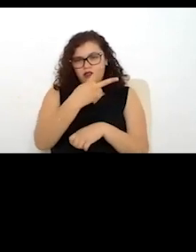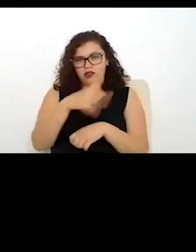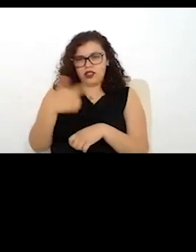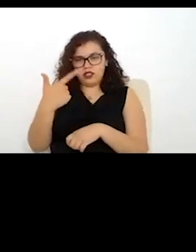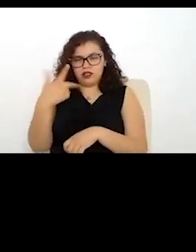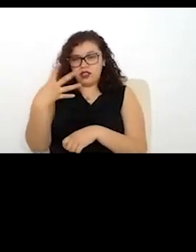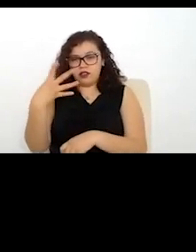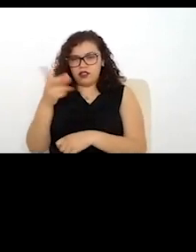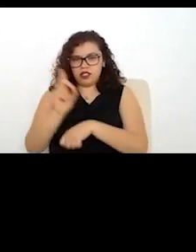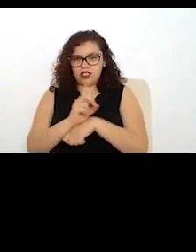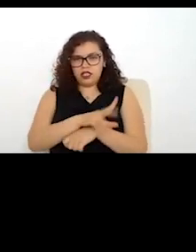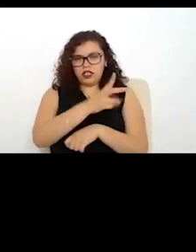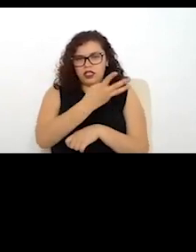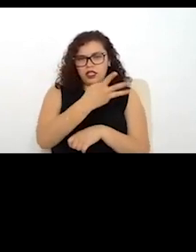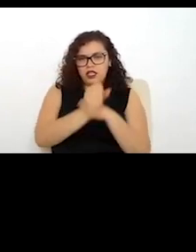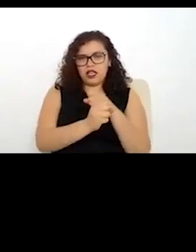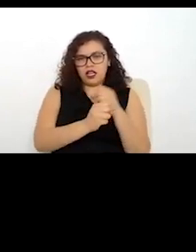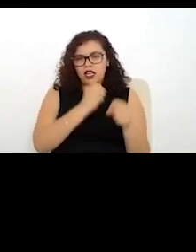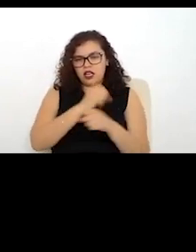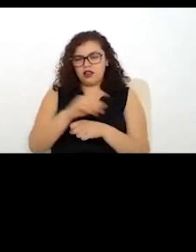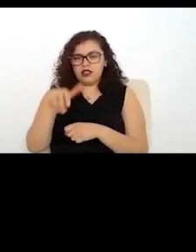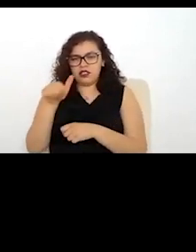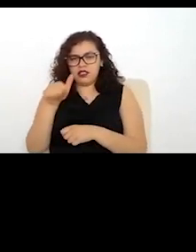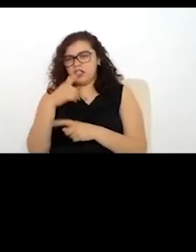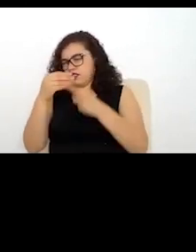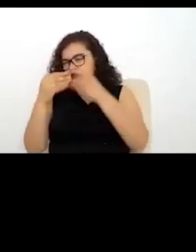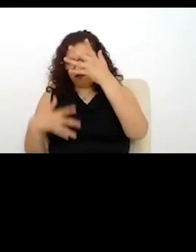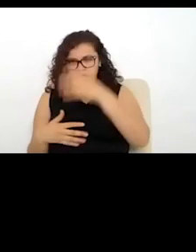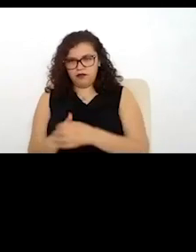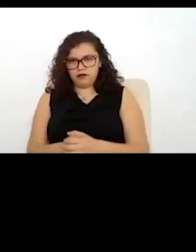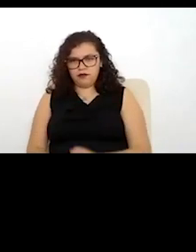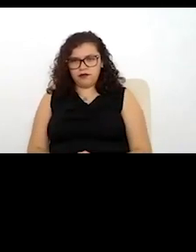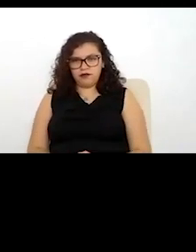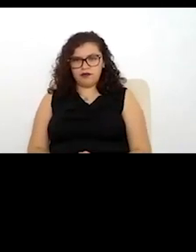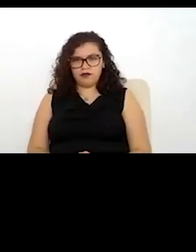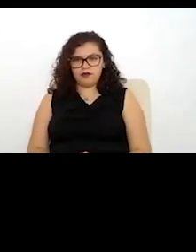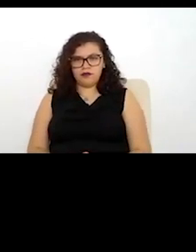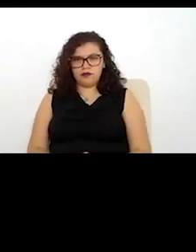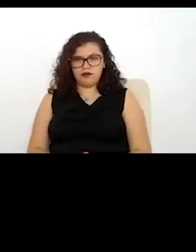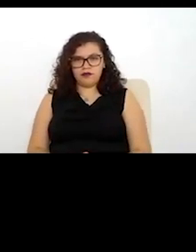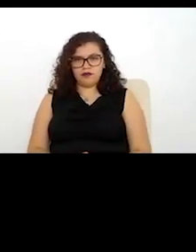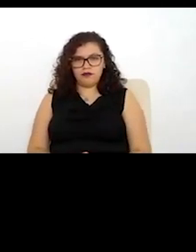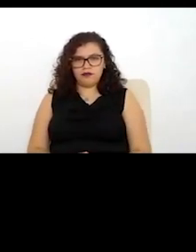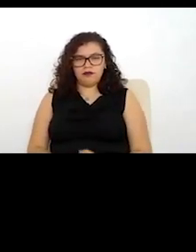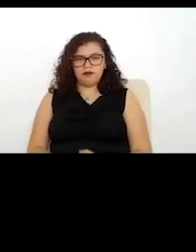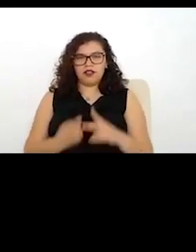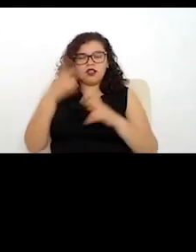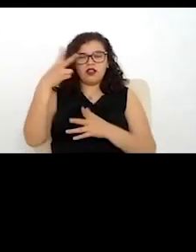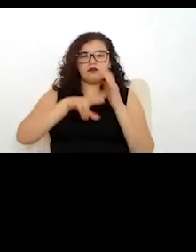el tercer año serían 16 días y así sucesivamente. Es importante recalcar que si bien entró en vigor a partir de